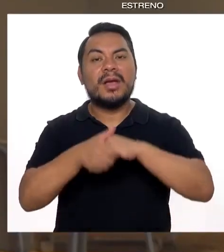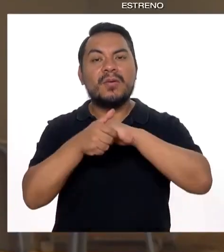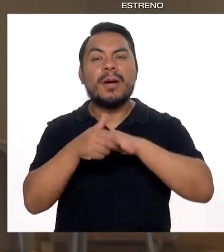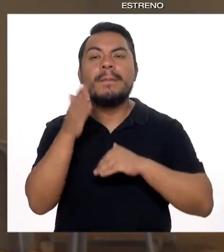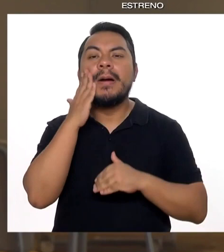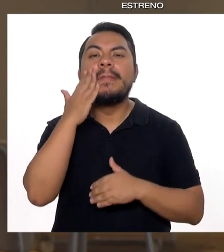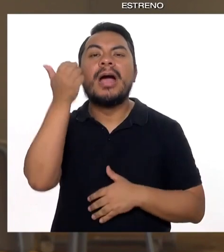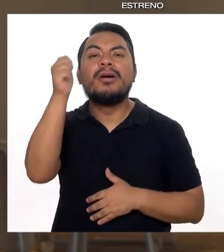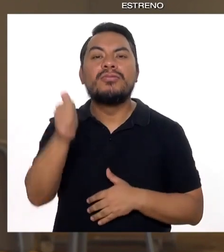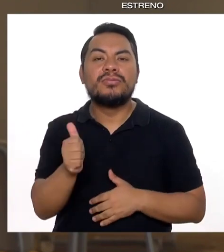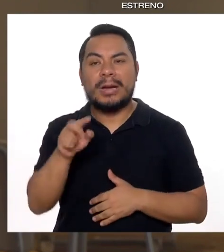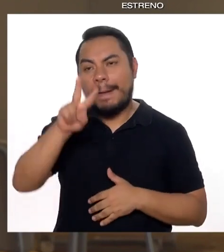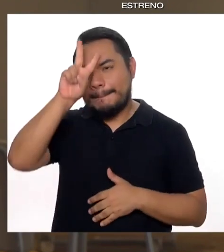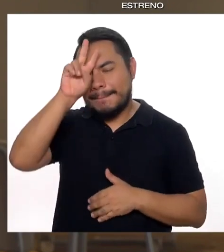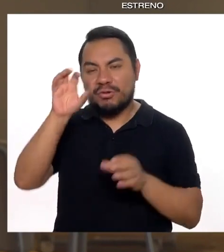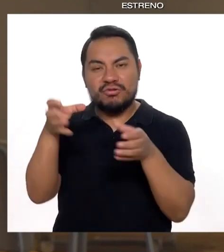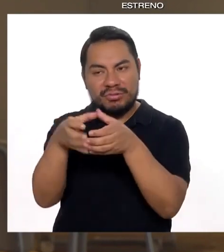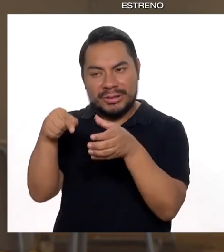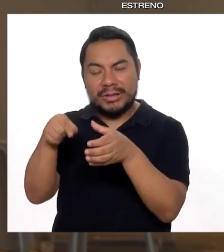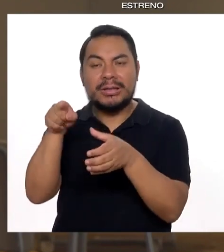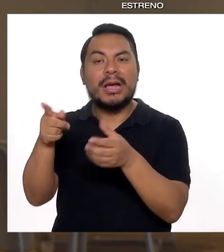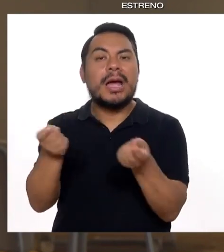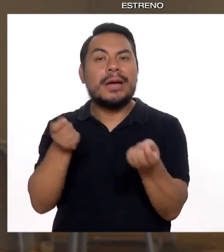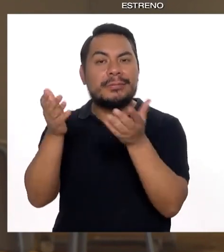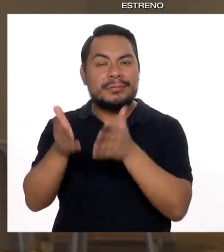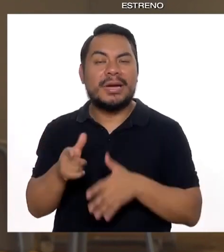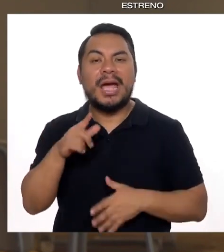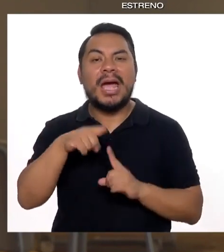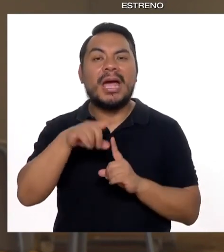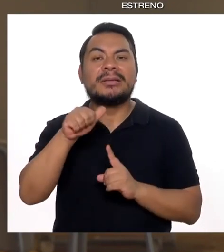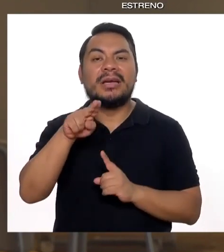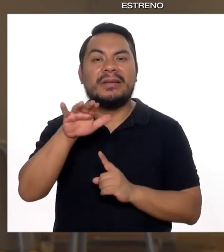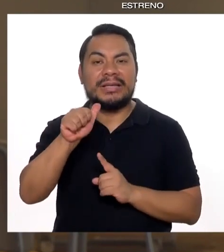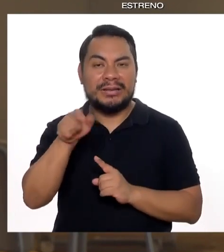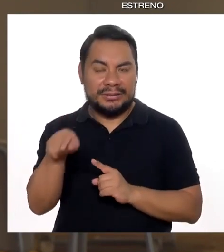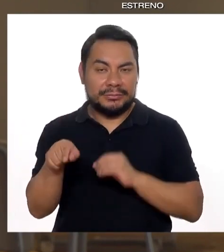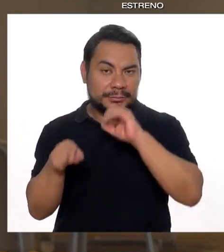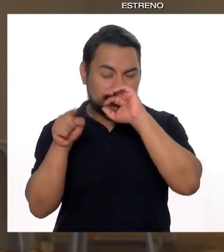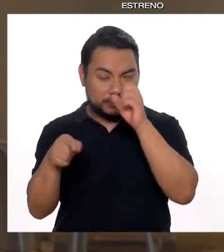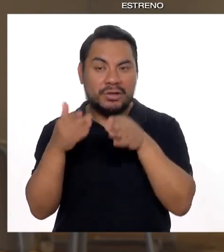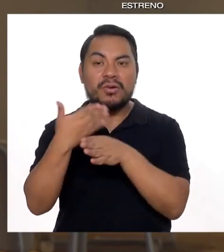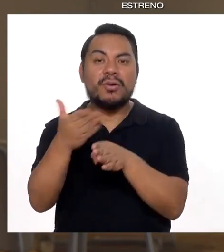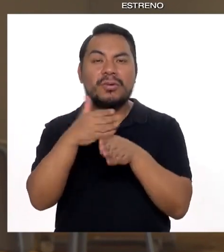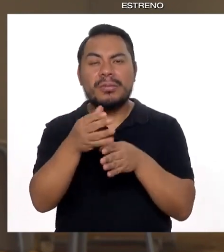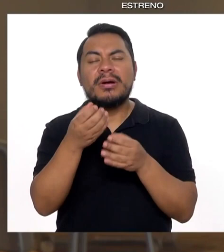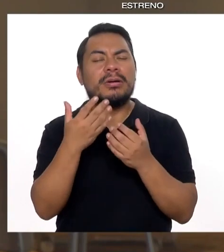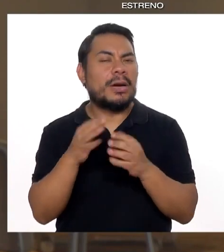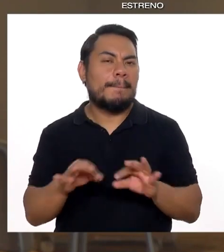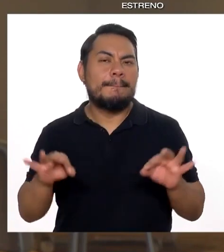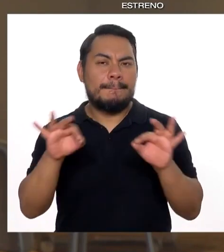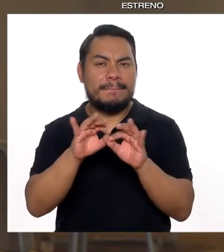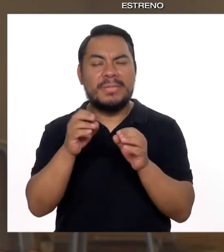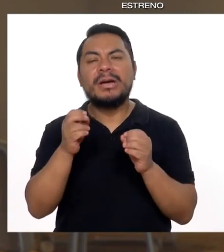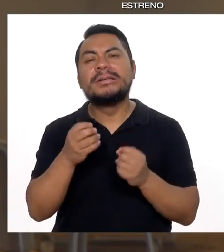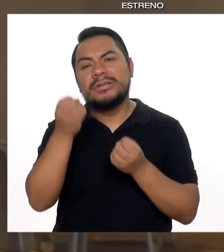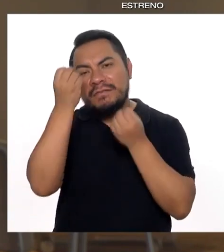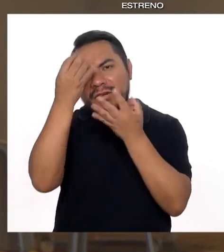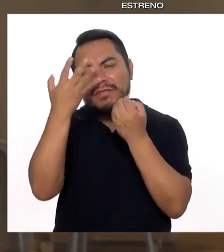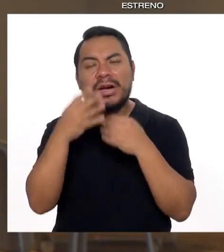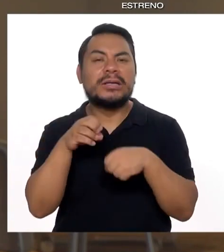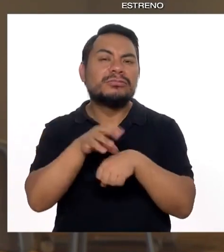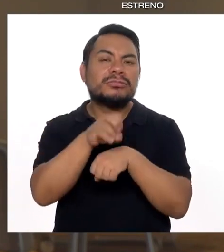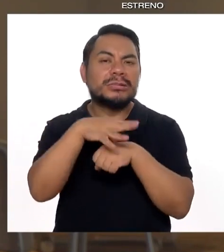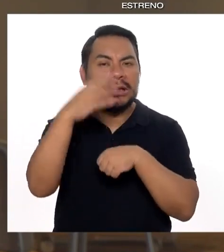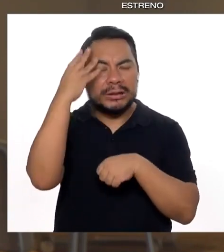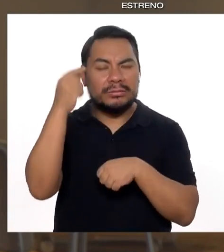Saludos a Mamás Azules del Perú y a su administradora Tabata Vargas, quien comparte valiosos consejos y experiencias